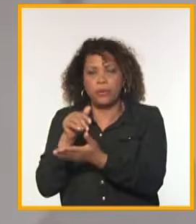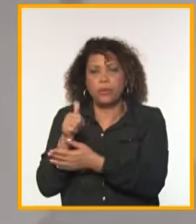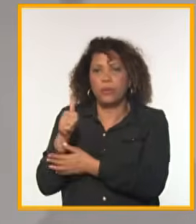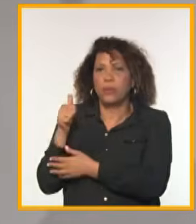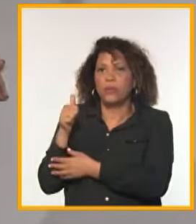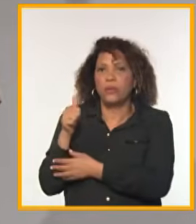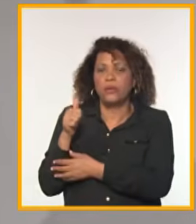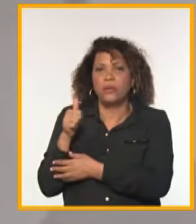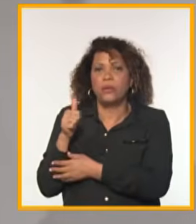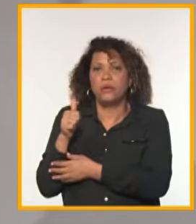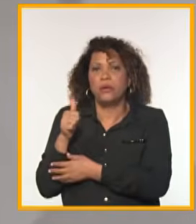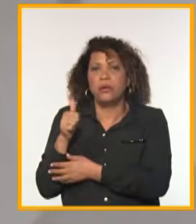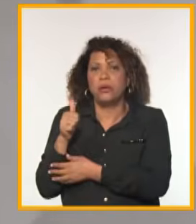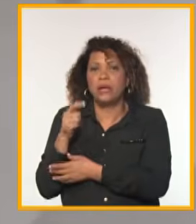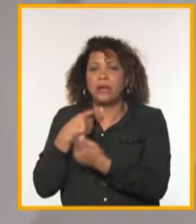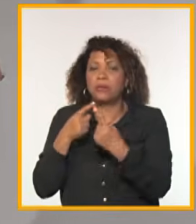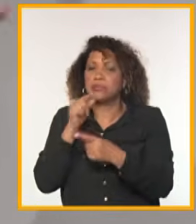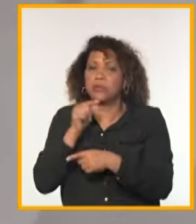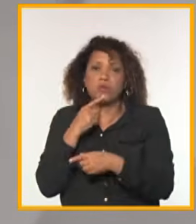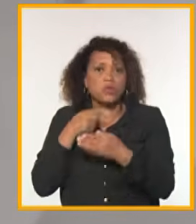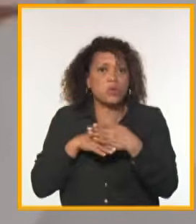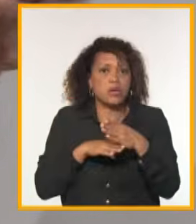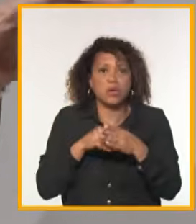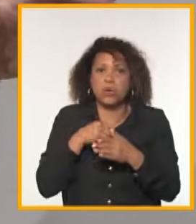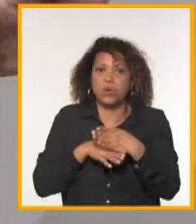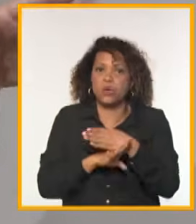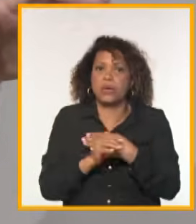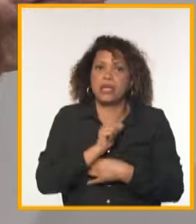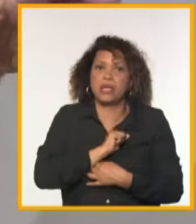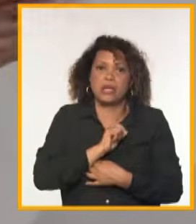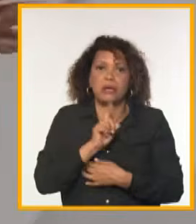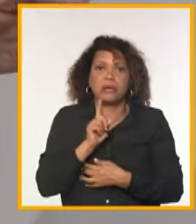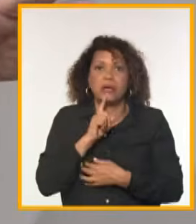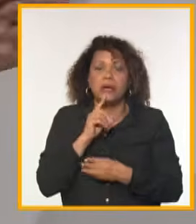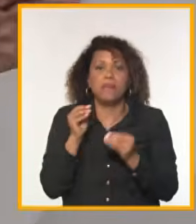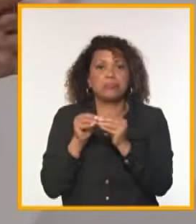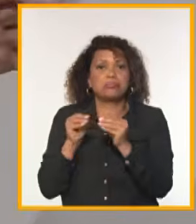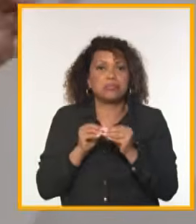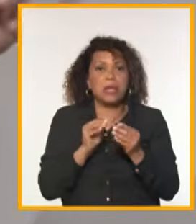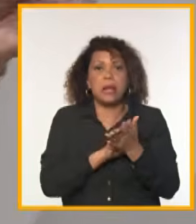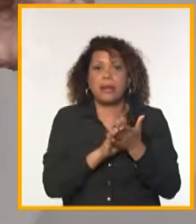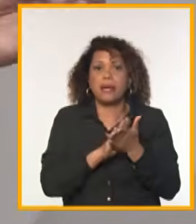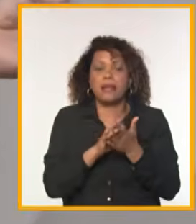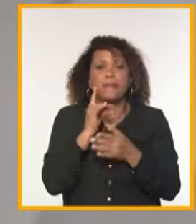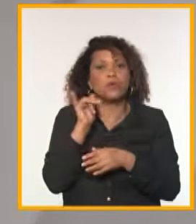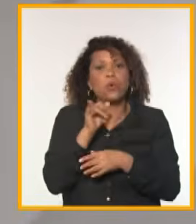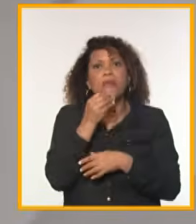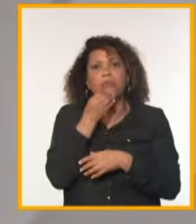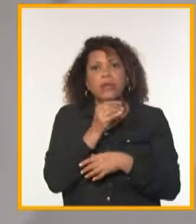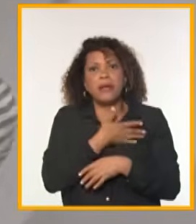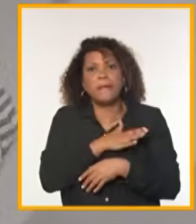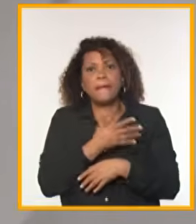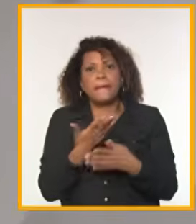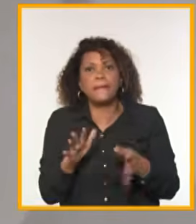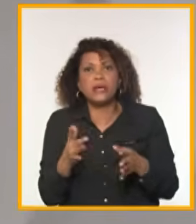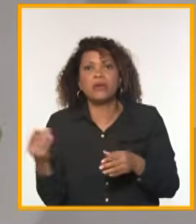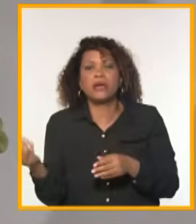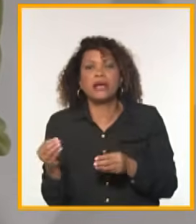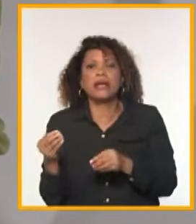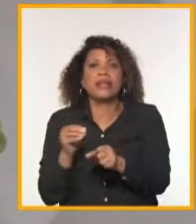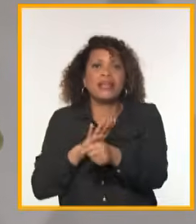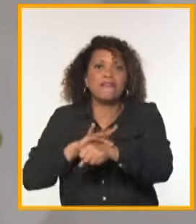Donde casi nadie quería entrar. Jorge nunca se contagió, pero podía haber el miedo de que Jorge trajera para el IPK